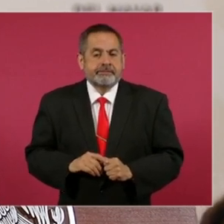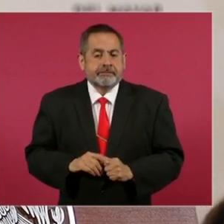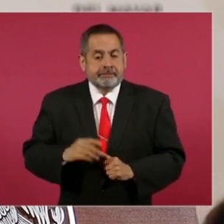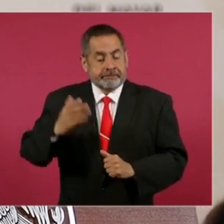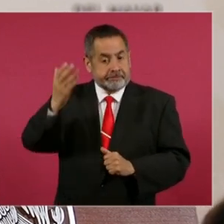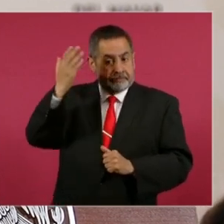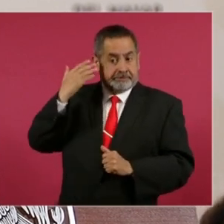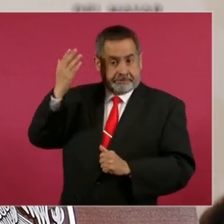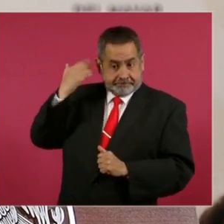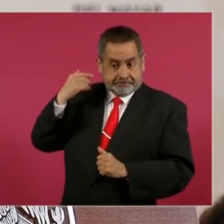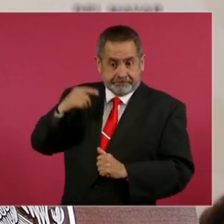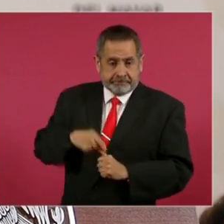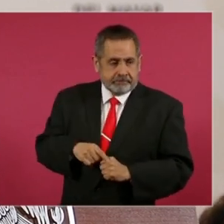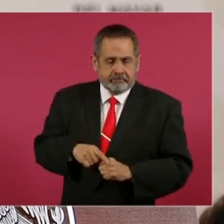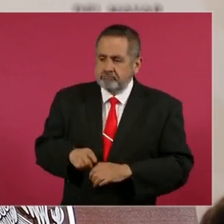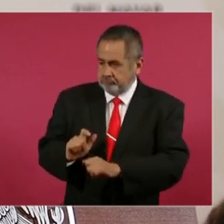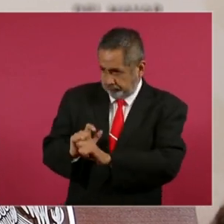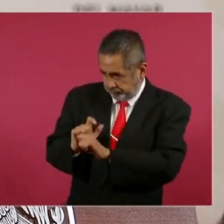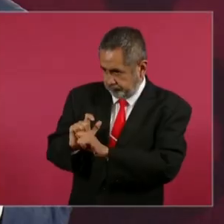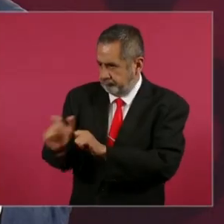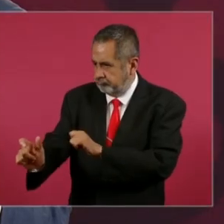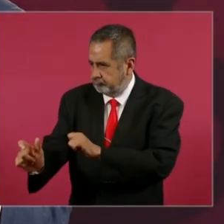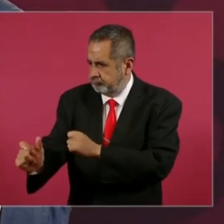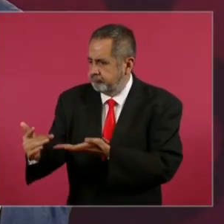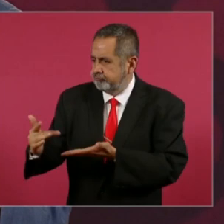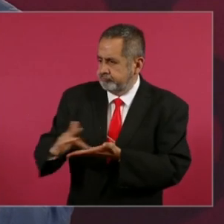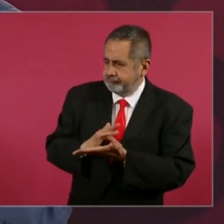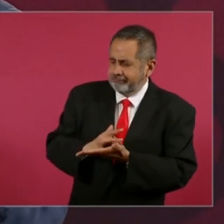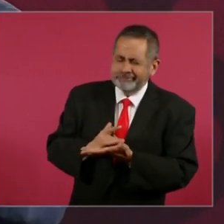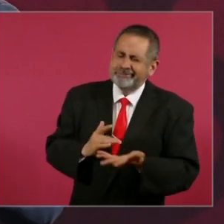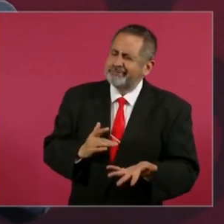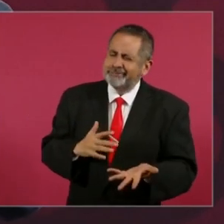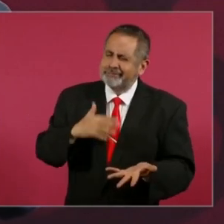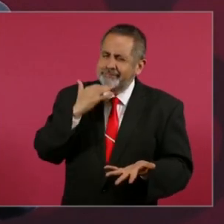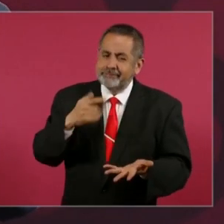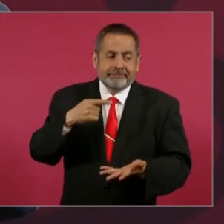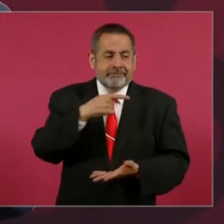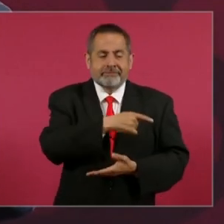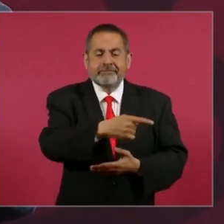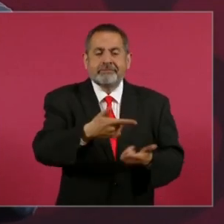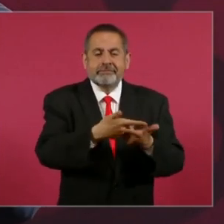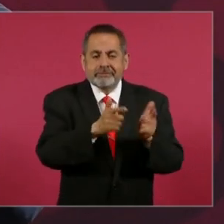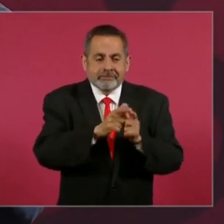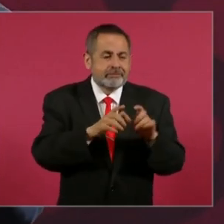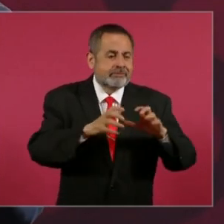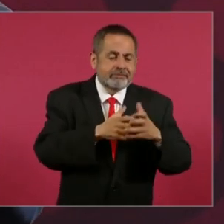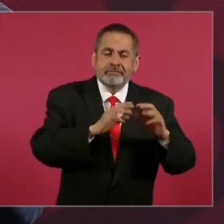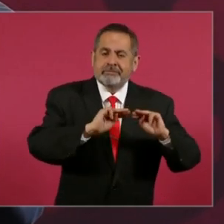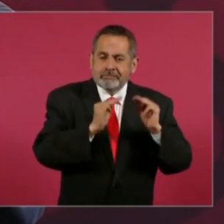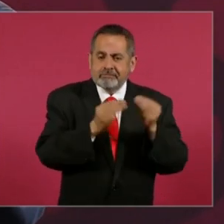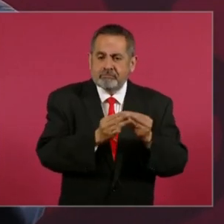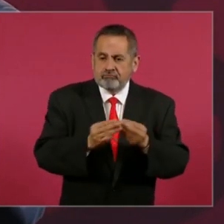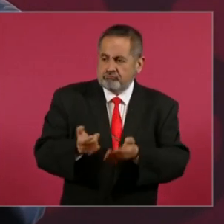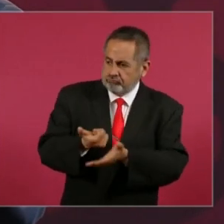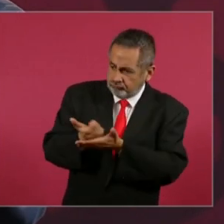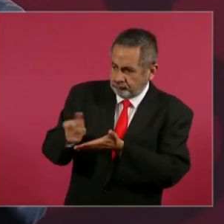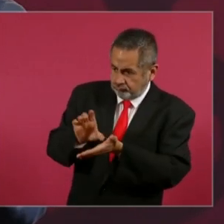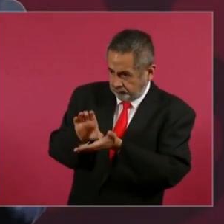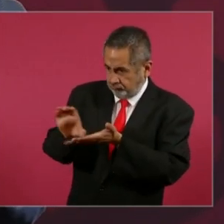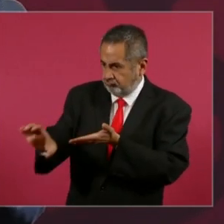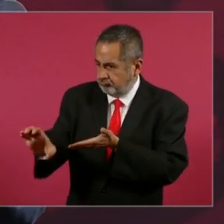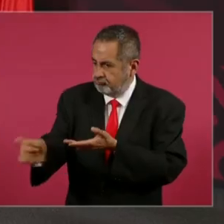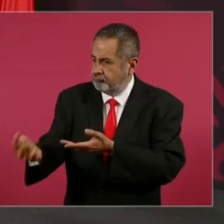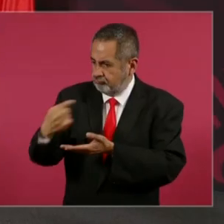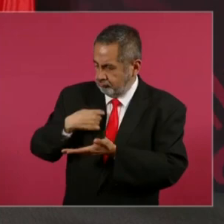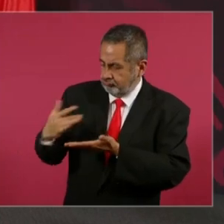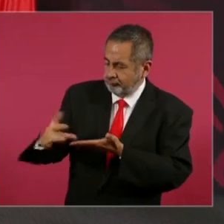se recibía dinero de bandas de la delincuencia,